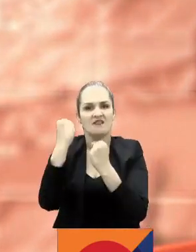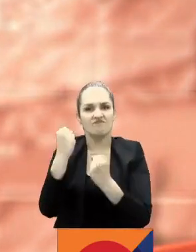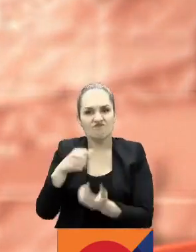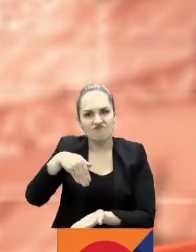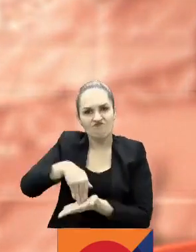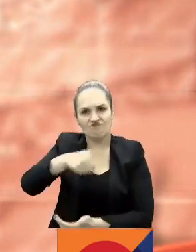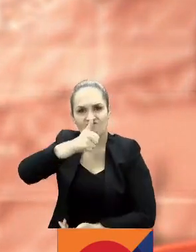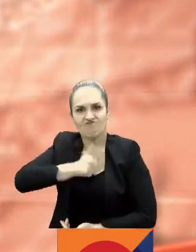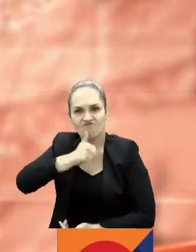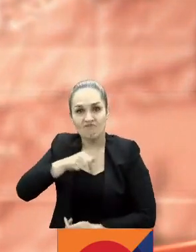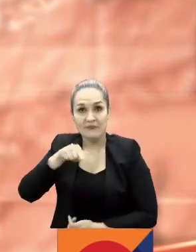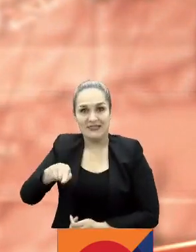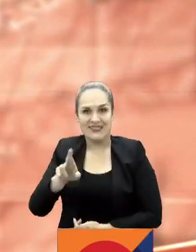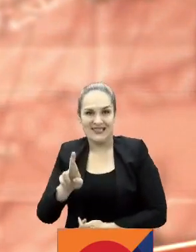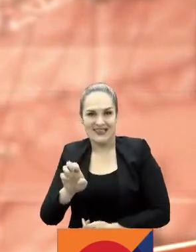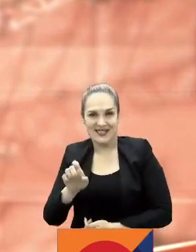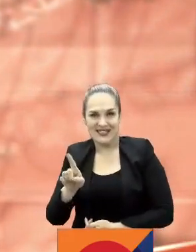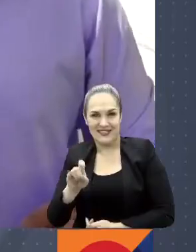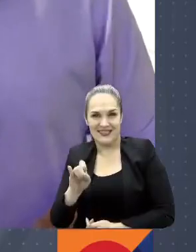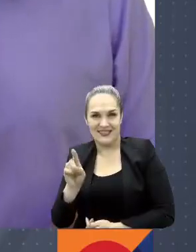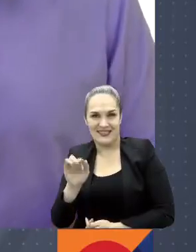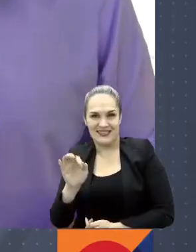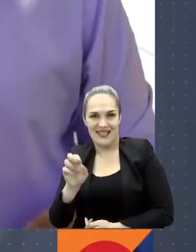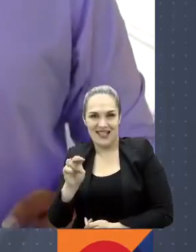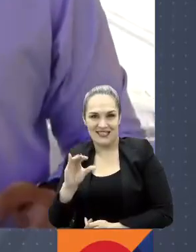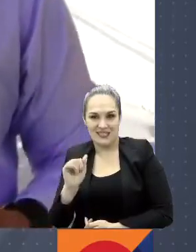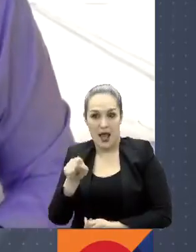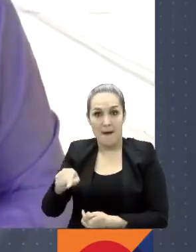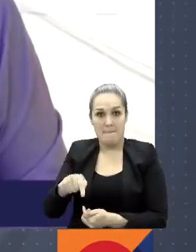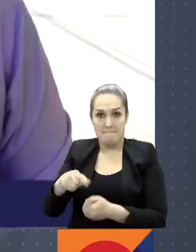¿Cómo avanza la movilización hasta ahora? Buenas tardes.